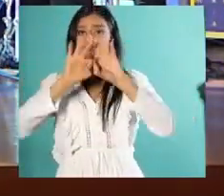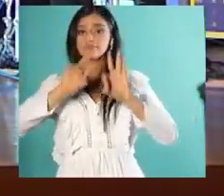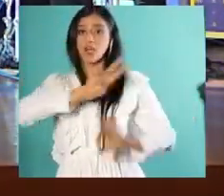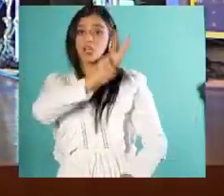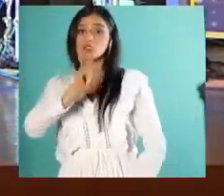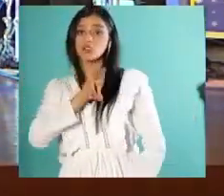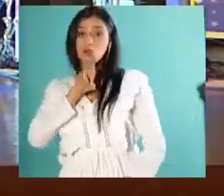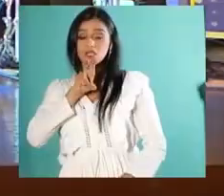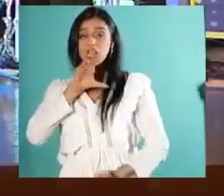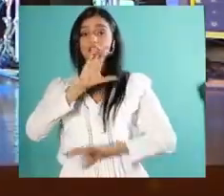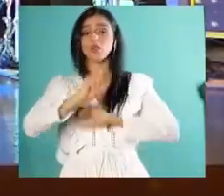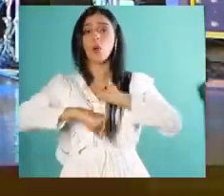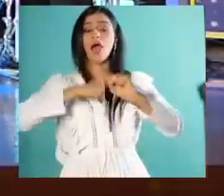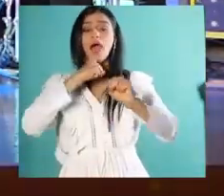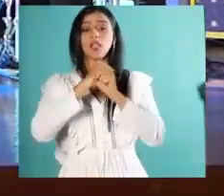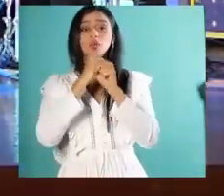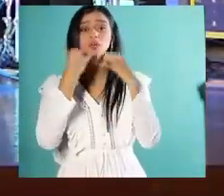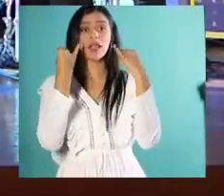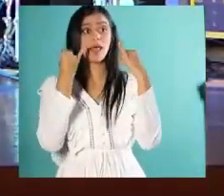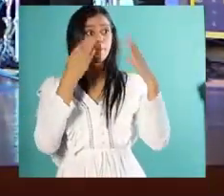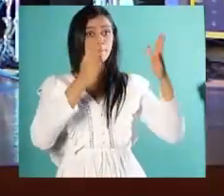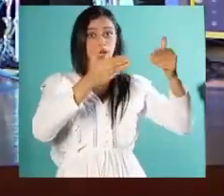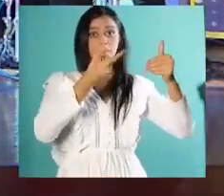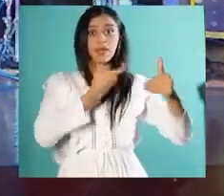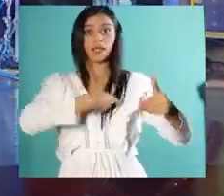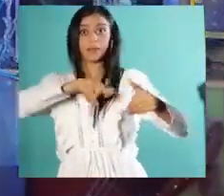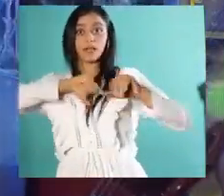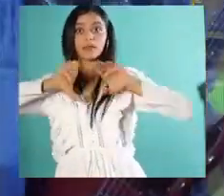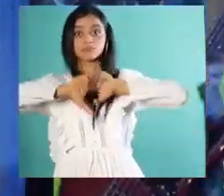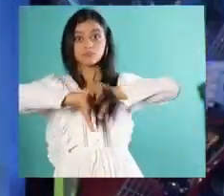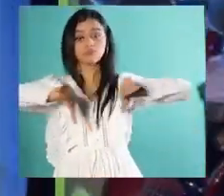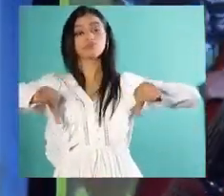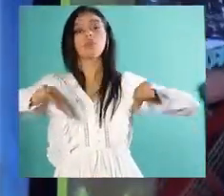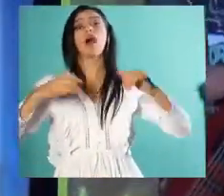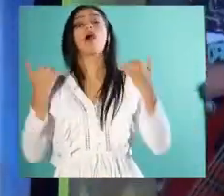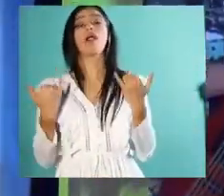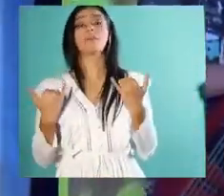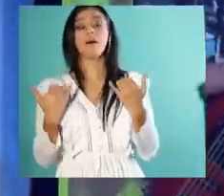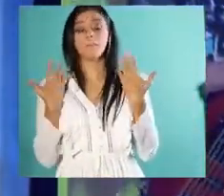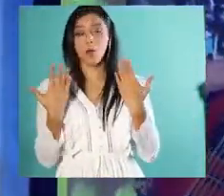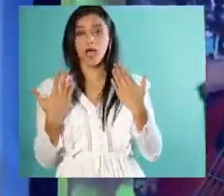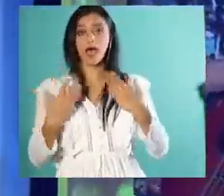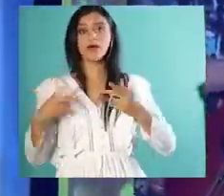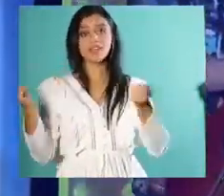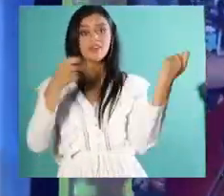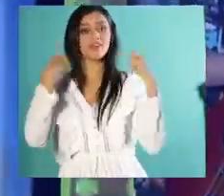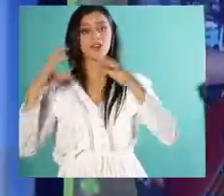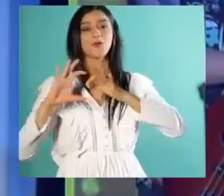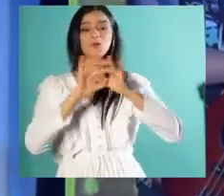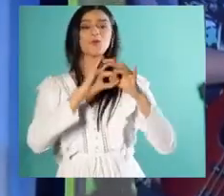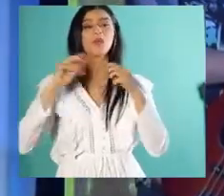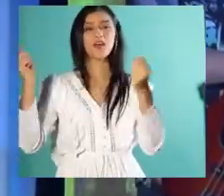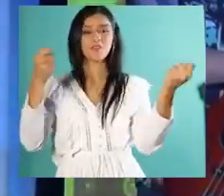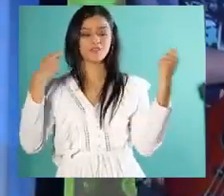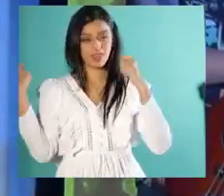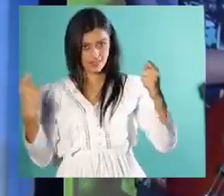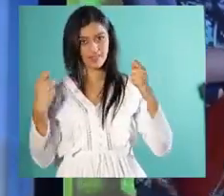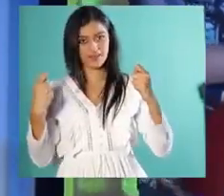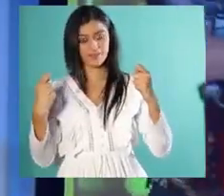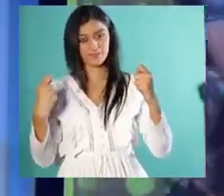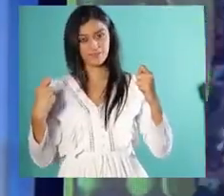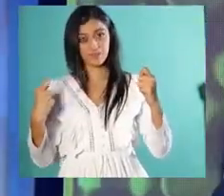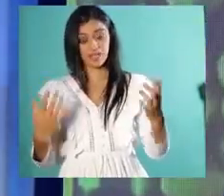histórica, 200 años de la independencia de Panamá de España, y vamos a celebrarlo juntos en una gran